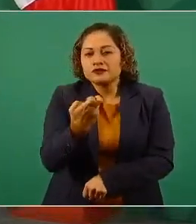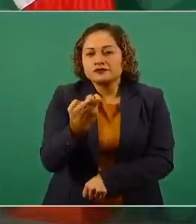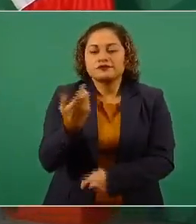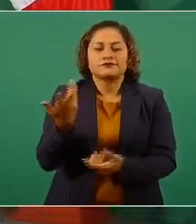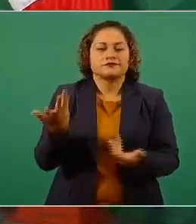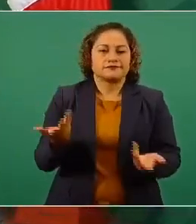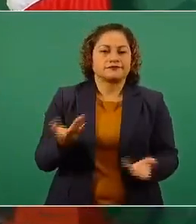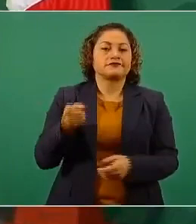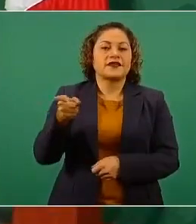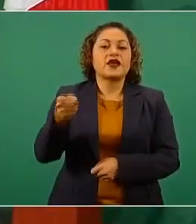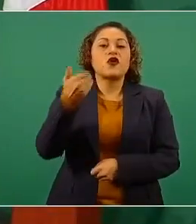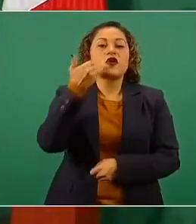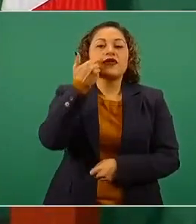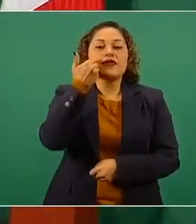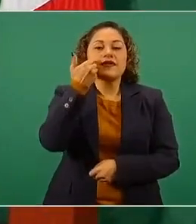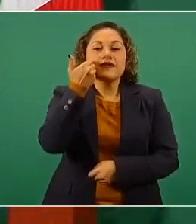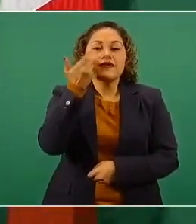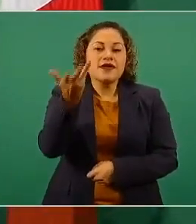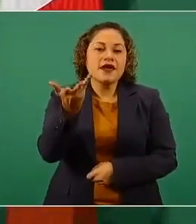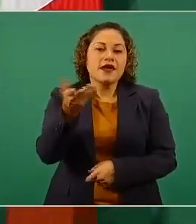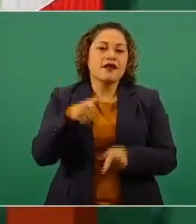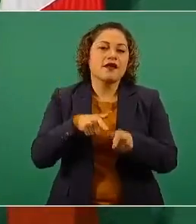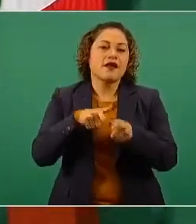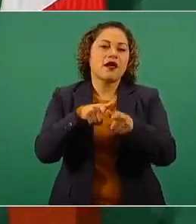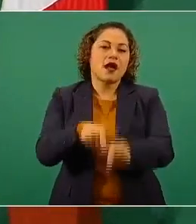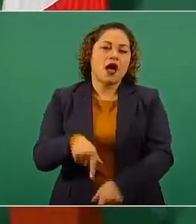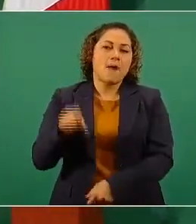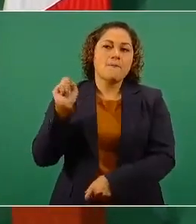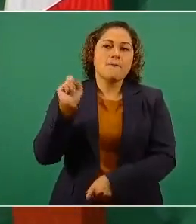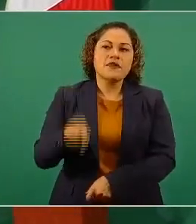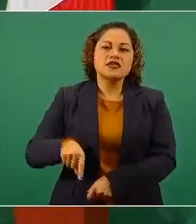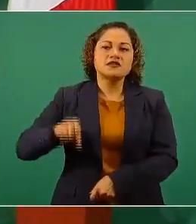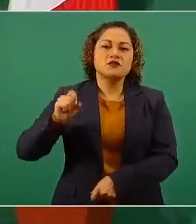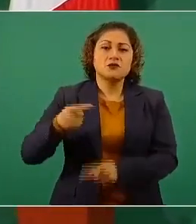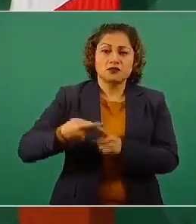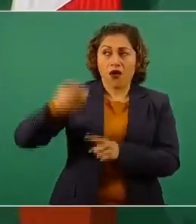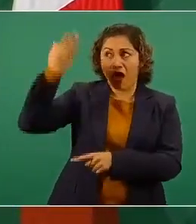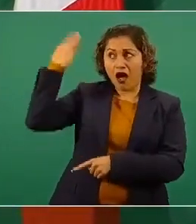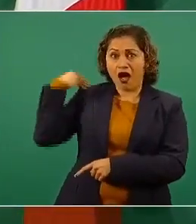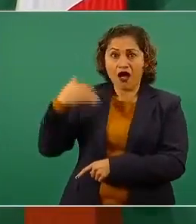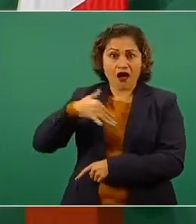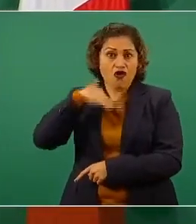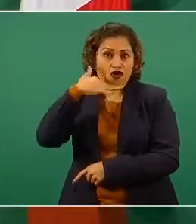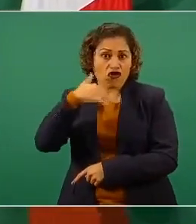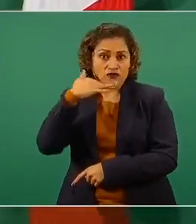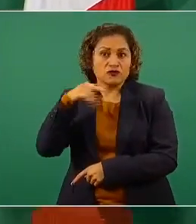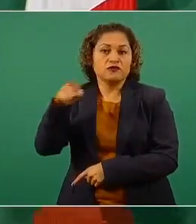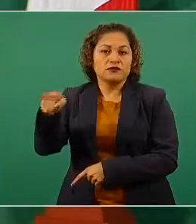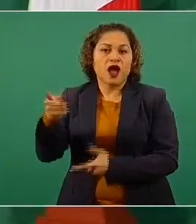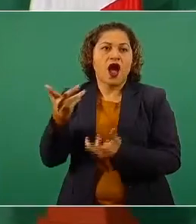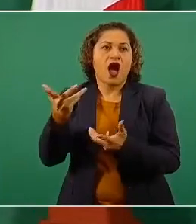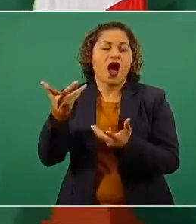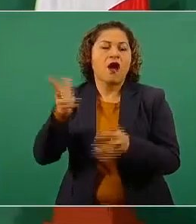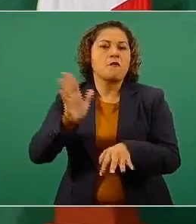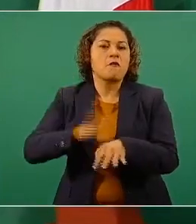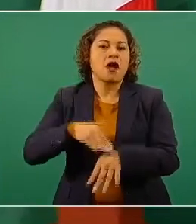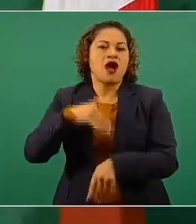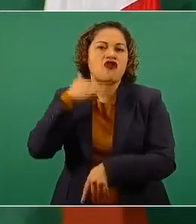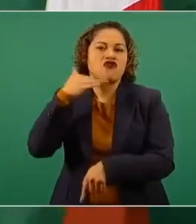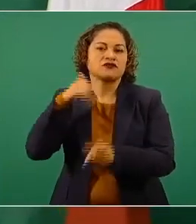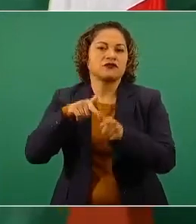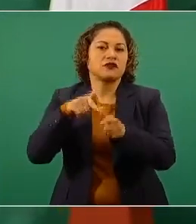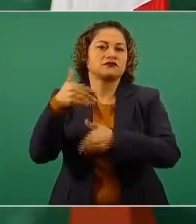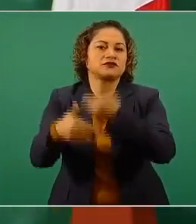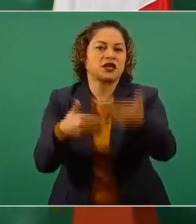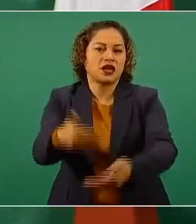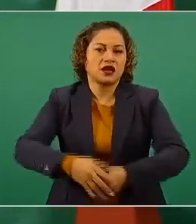mantuviese o continuara el régimen de corrupción que imperaba,